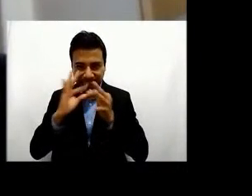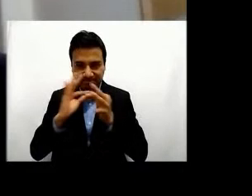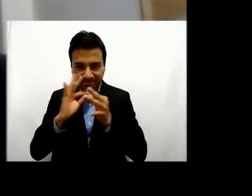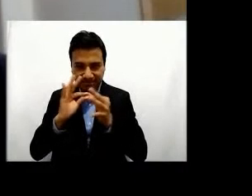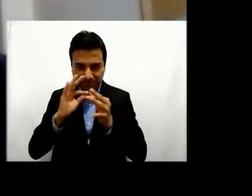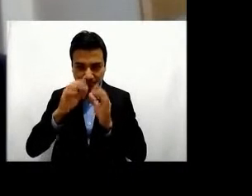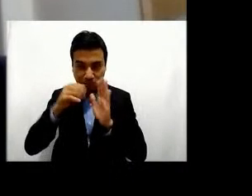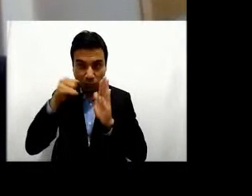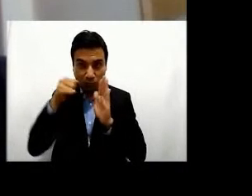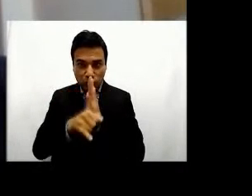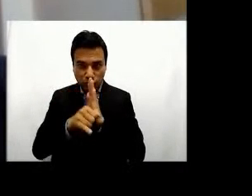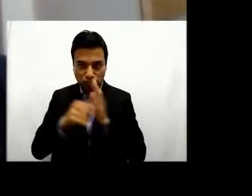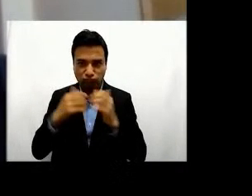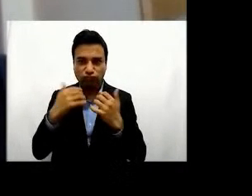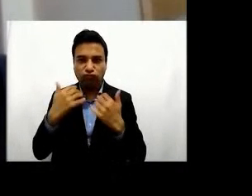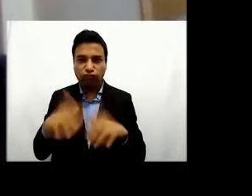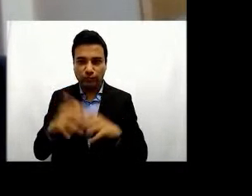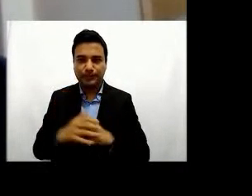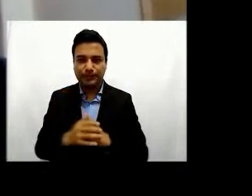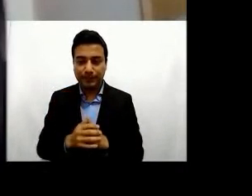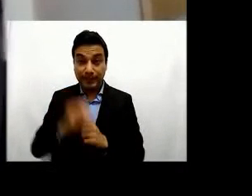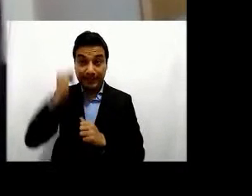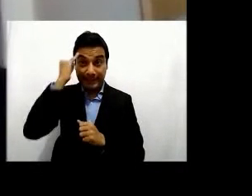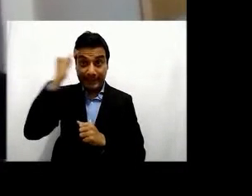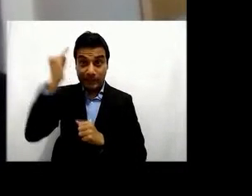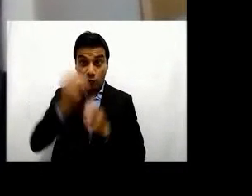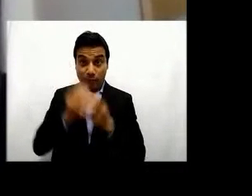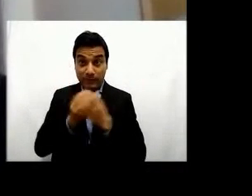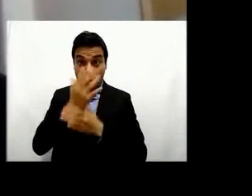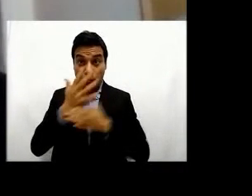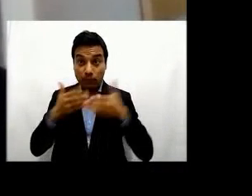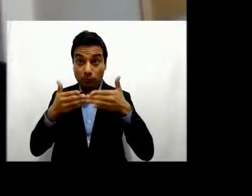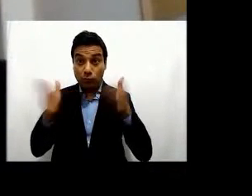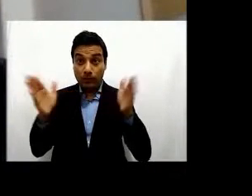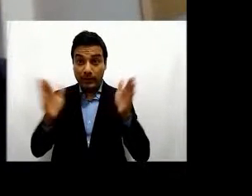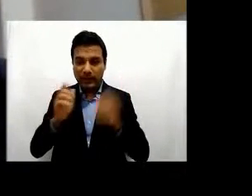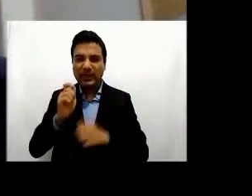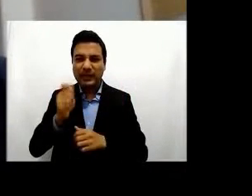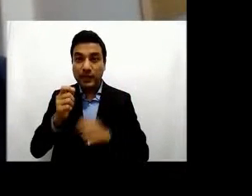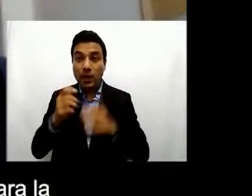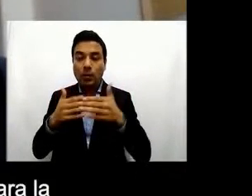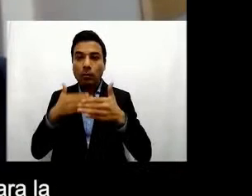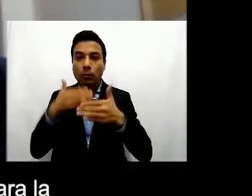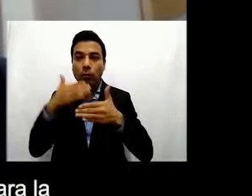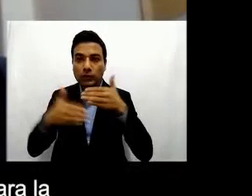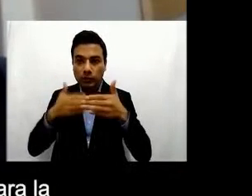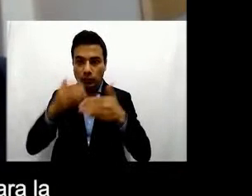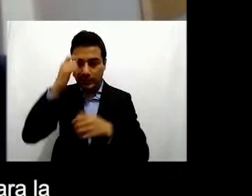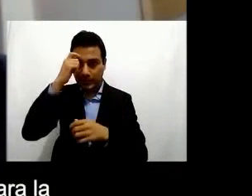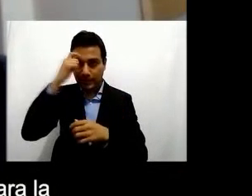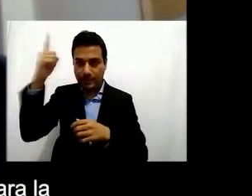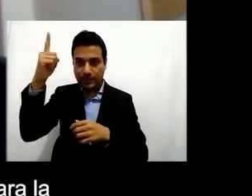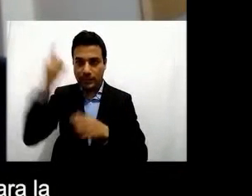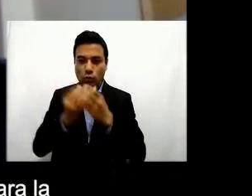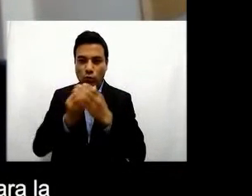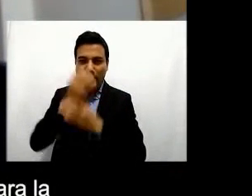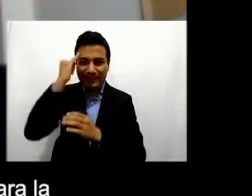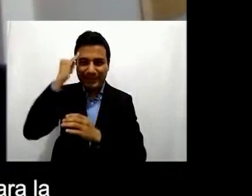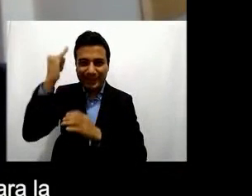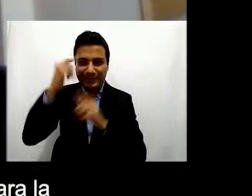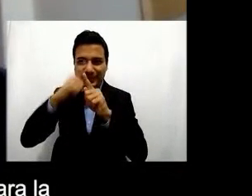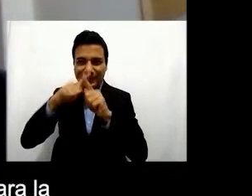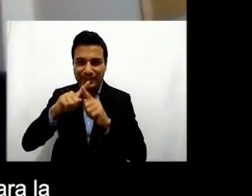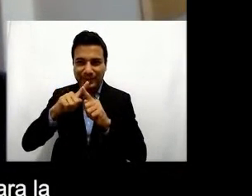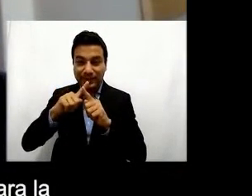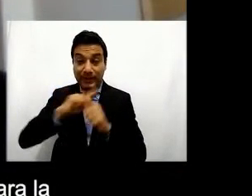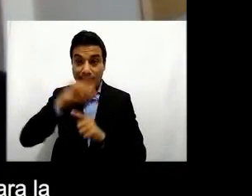digamos, el entendimiento de que la innovación pública es el proceso de creación de nuevas ideas y su transformación en valor